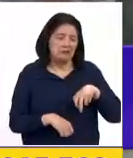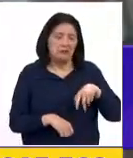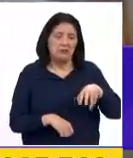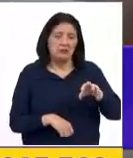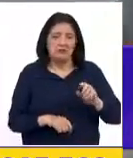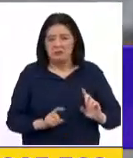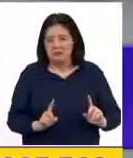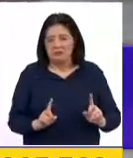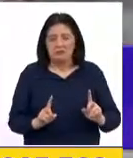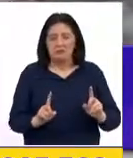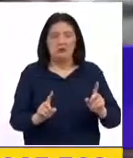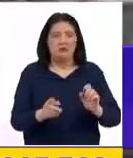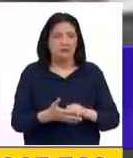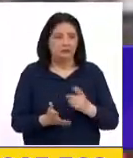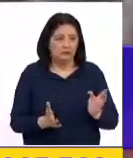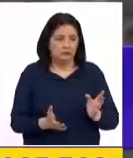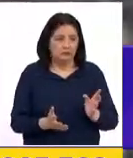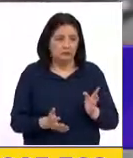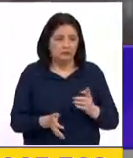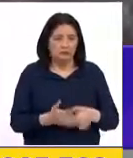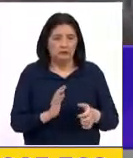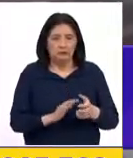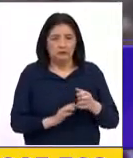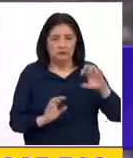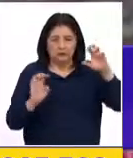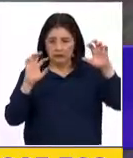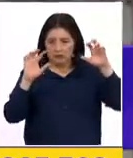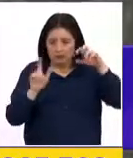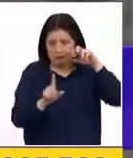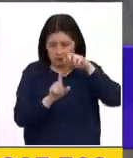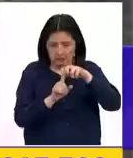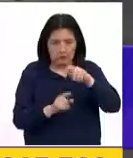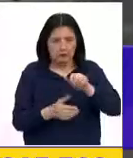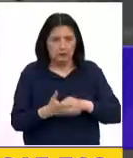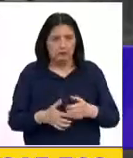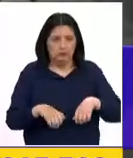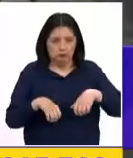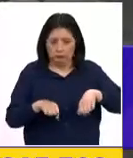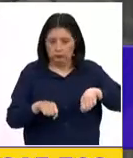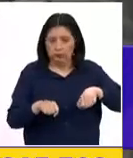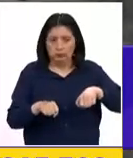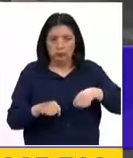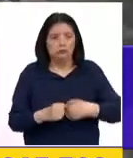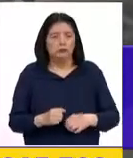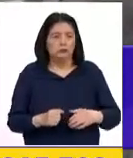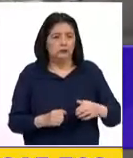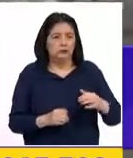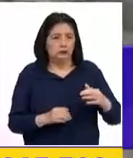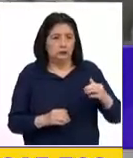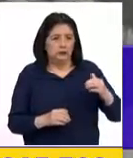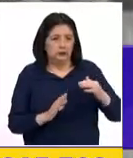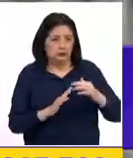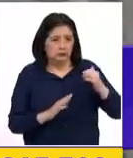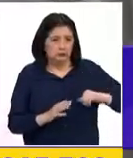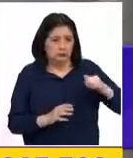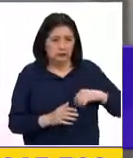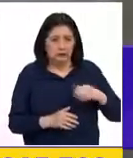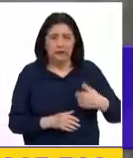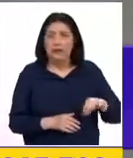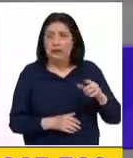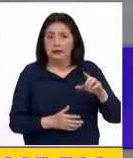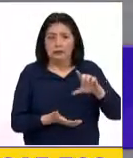pasara. Al recibir la alerta de los operadores de las cámaras de seguridad, un motorizado de la Municipalidad de Lima interviene a uno